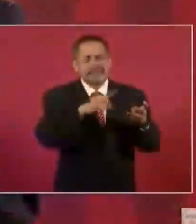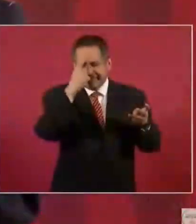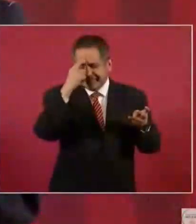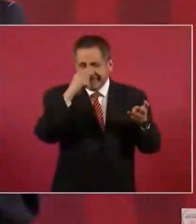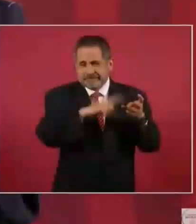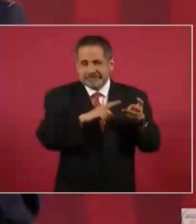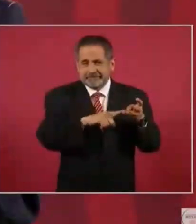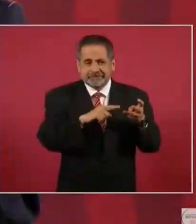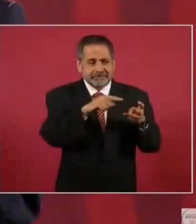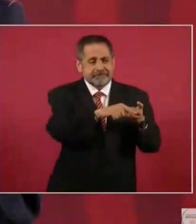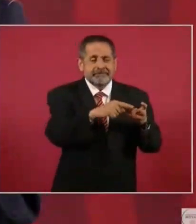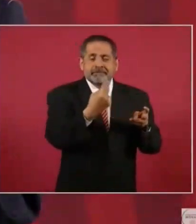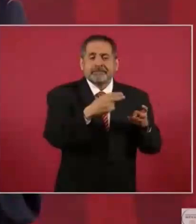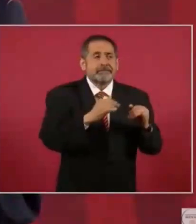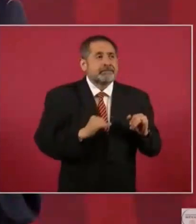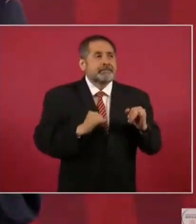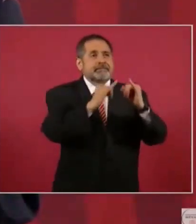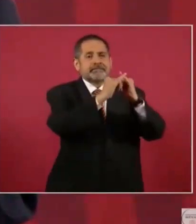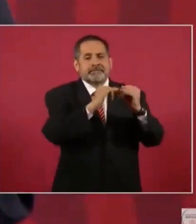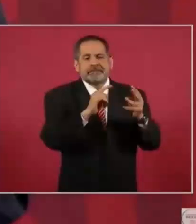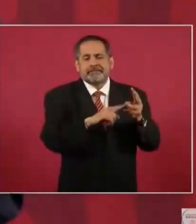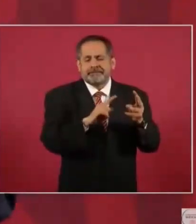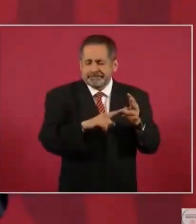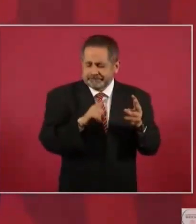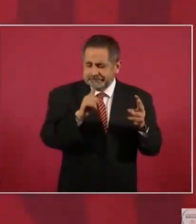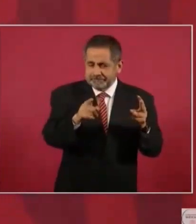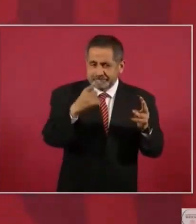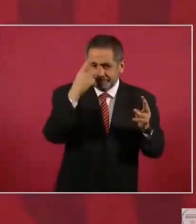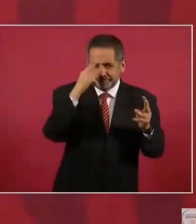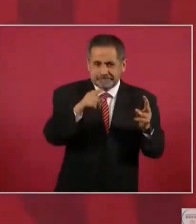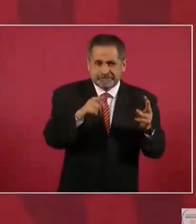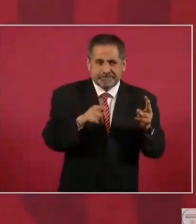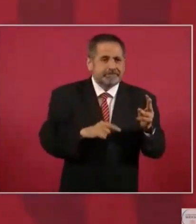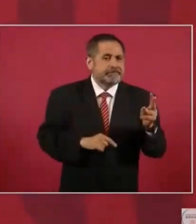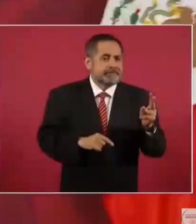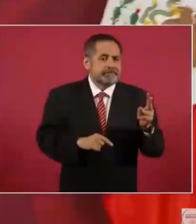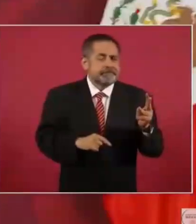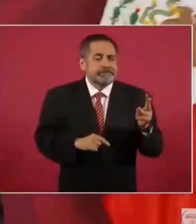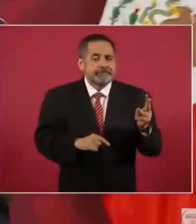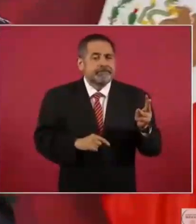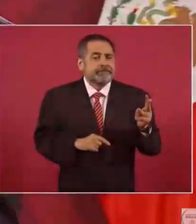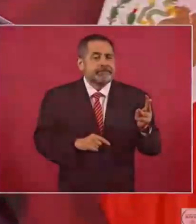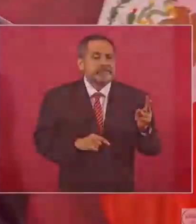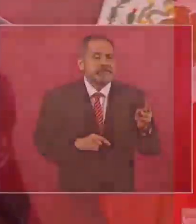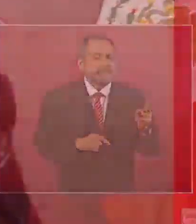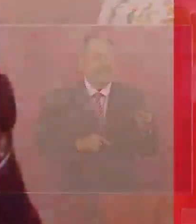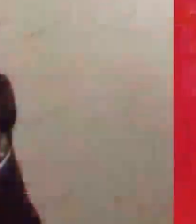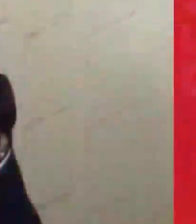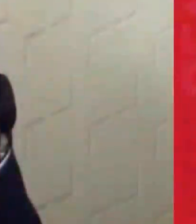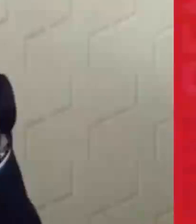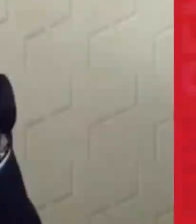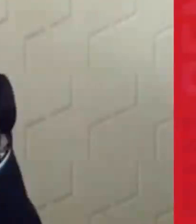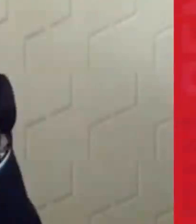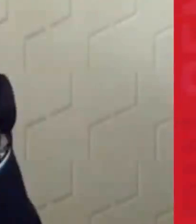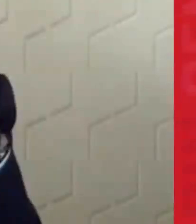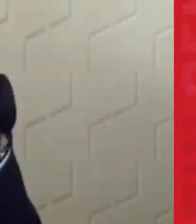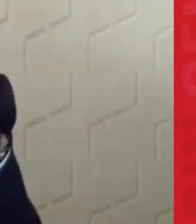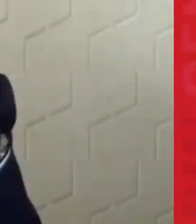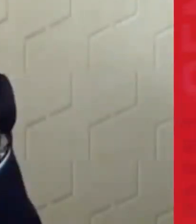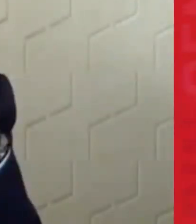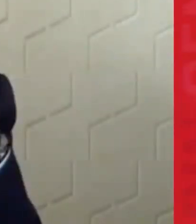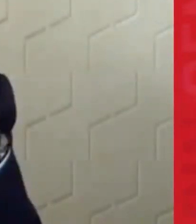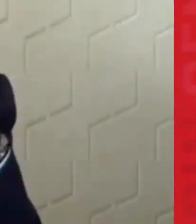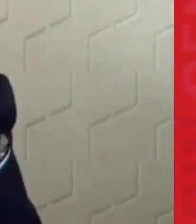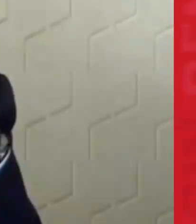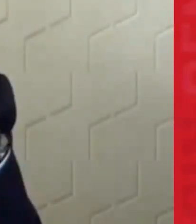culpable de su propia derrota y de su propia, pues de cómo está ahora la oposición, y entonces,